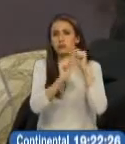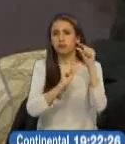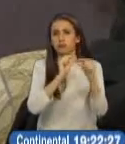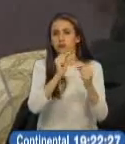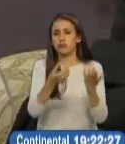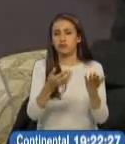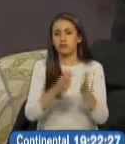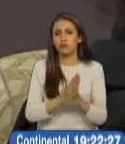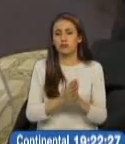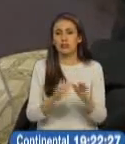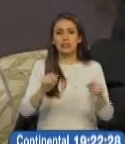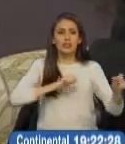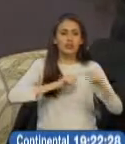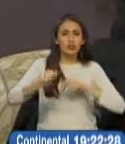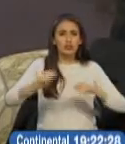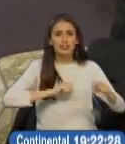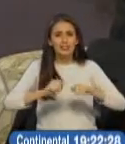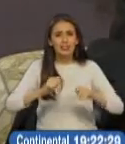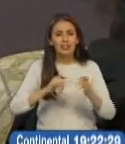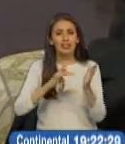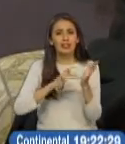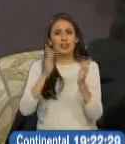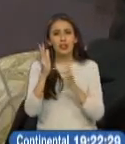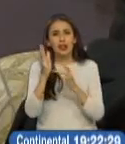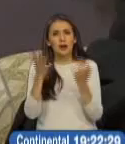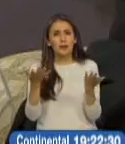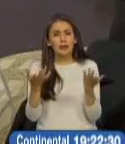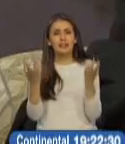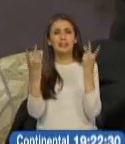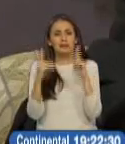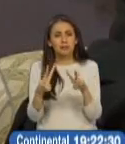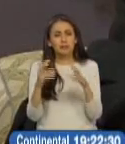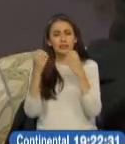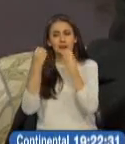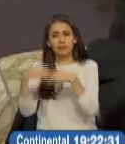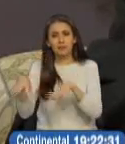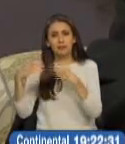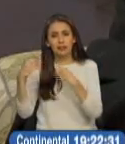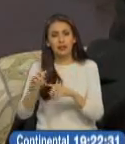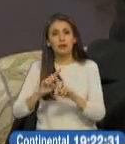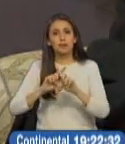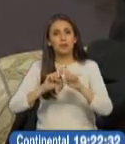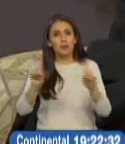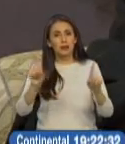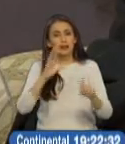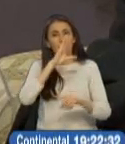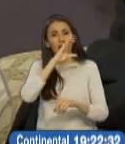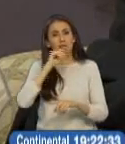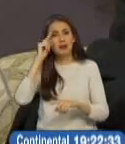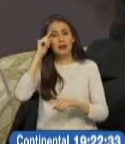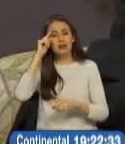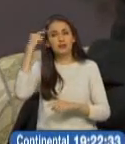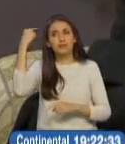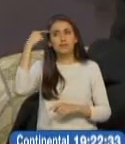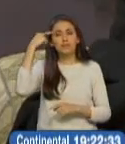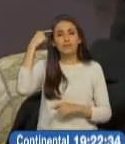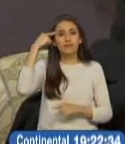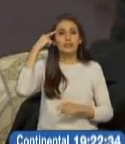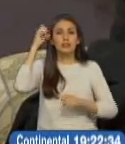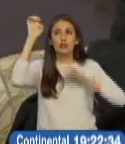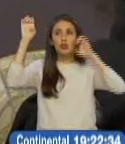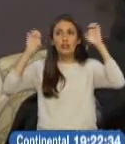se produce el terremoto que provoca cuantiosas pérdidas. Y sin embargo, tuvieron estrategias de